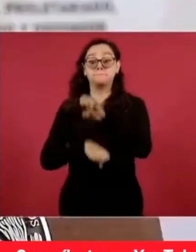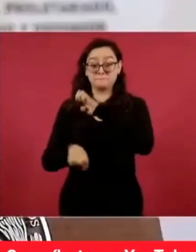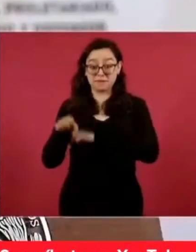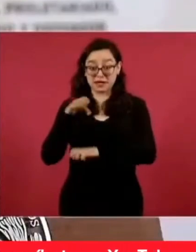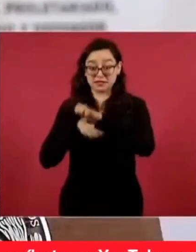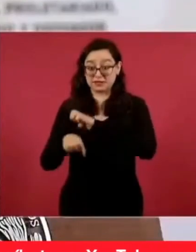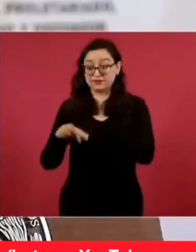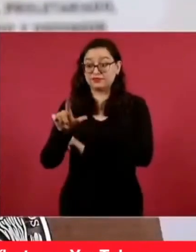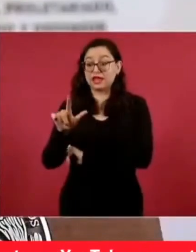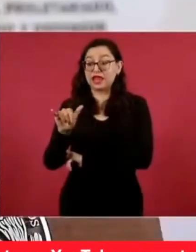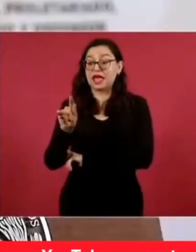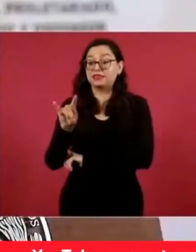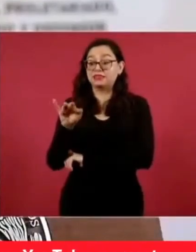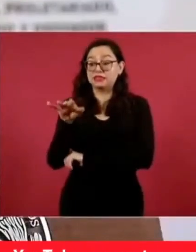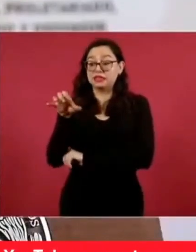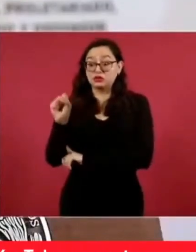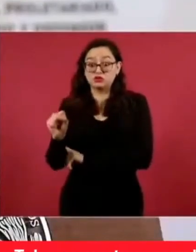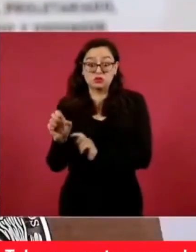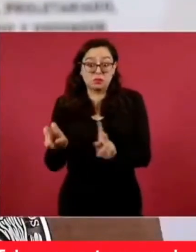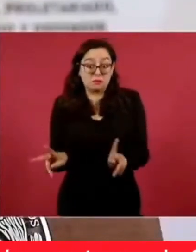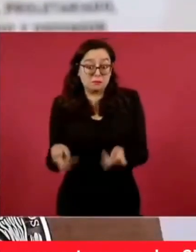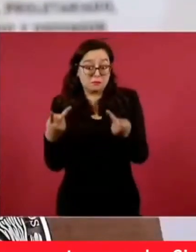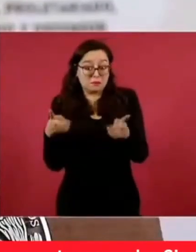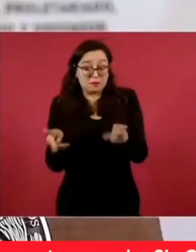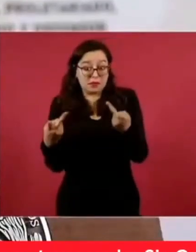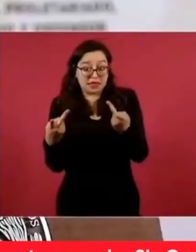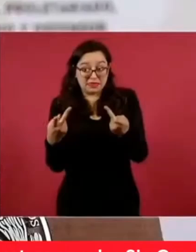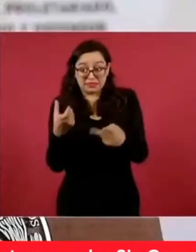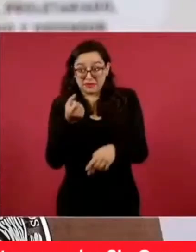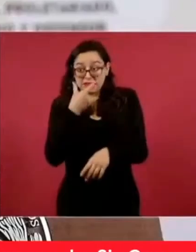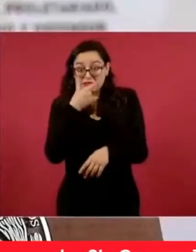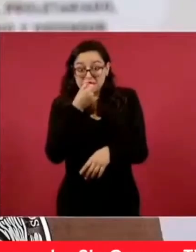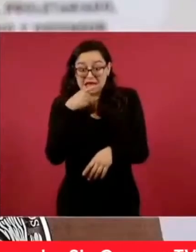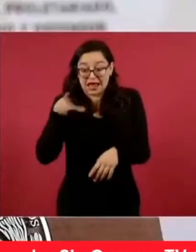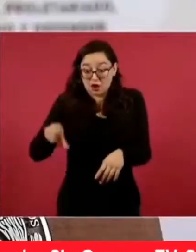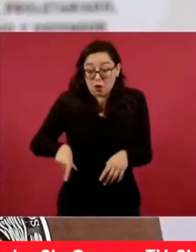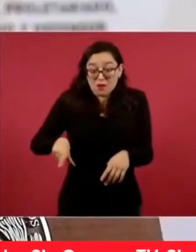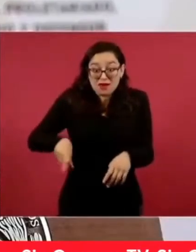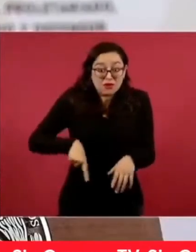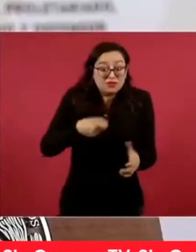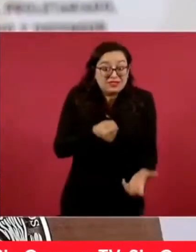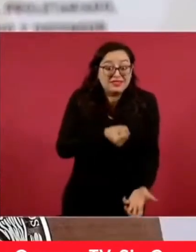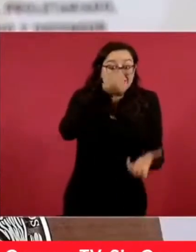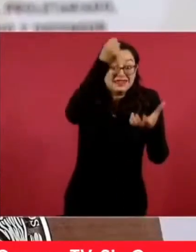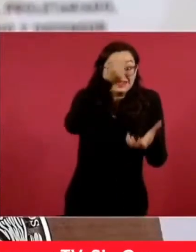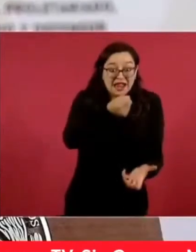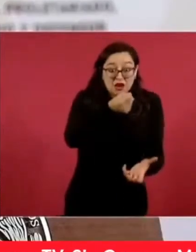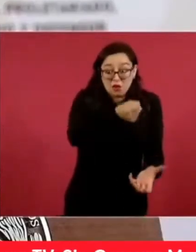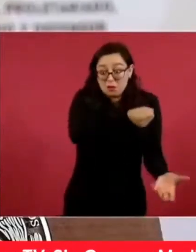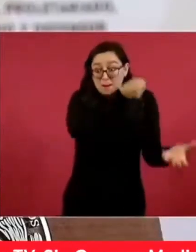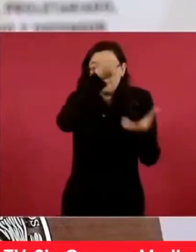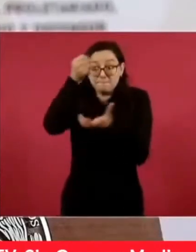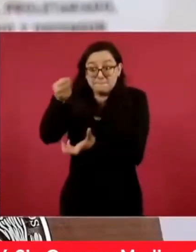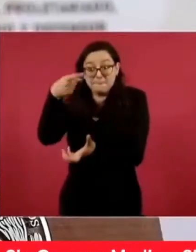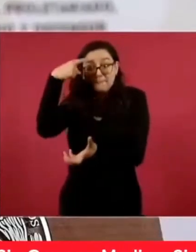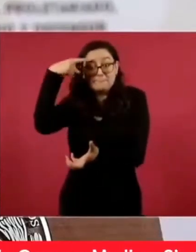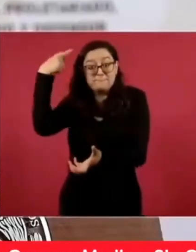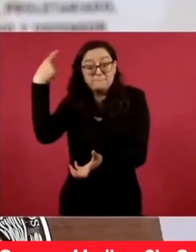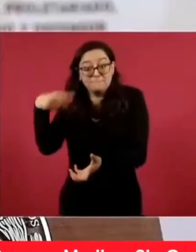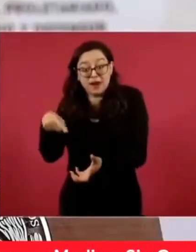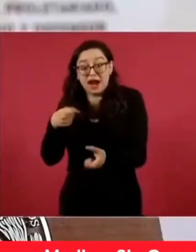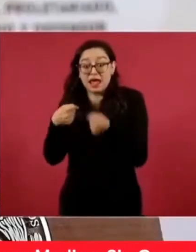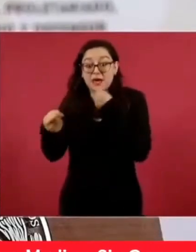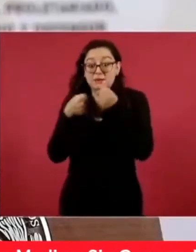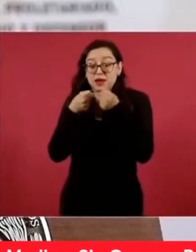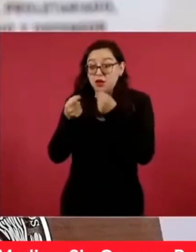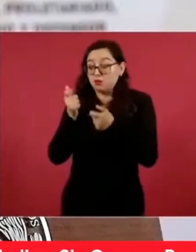presuntamente triangula el dinero público para el pago de periodistas, que supuestamente tiene